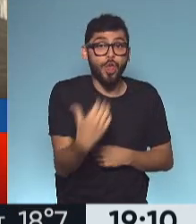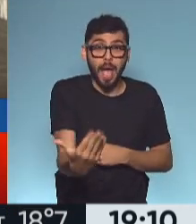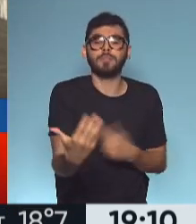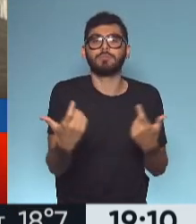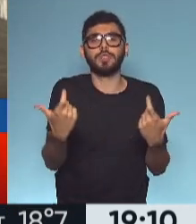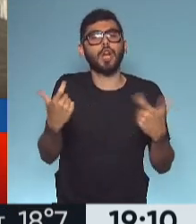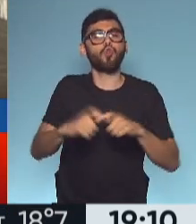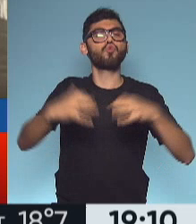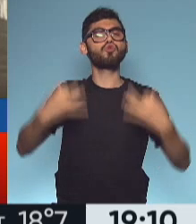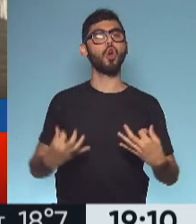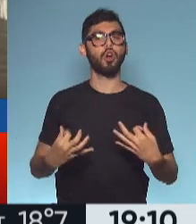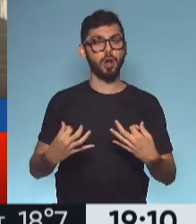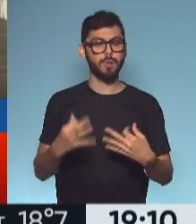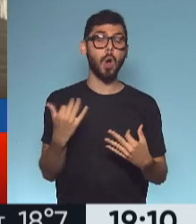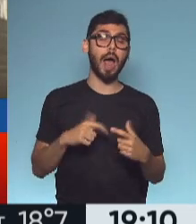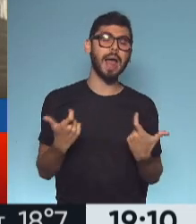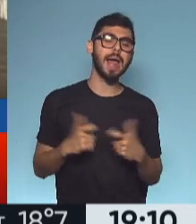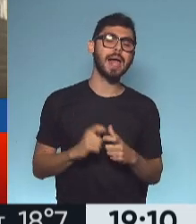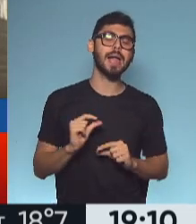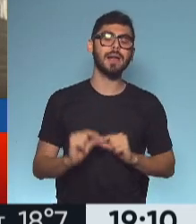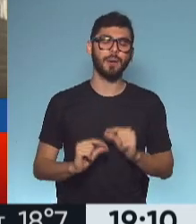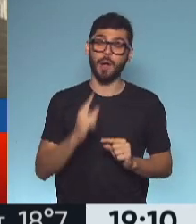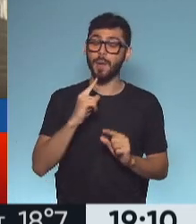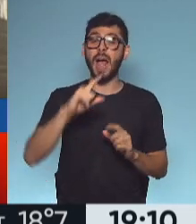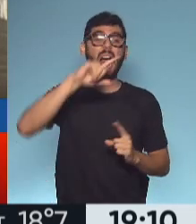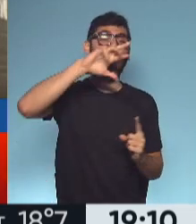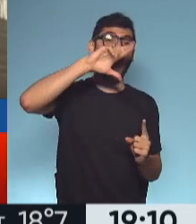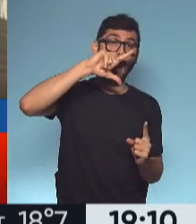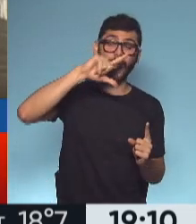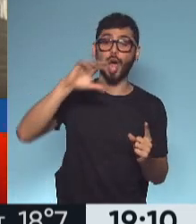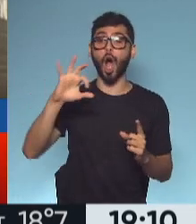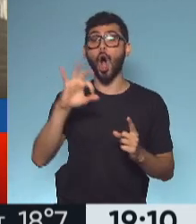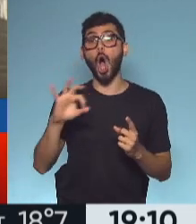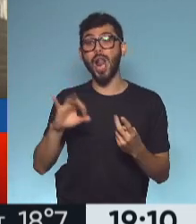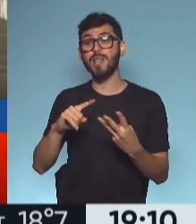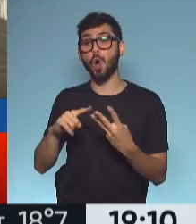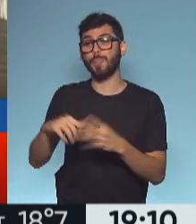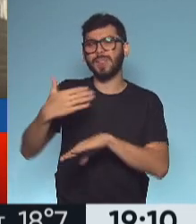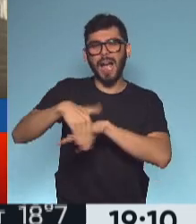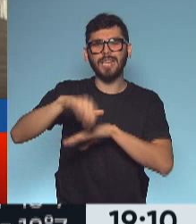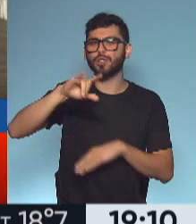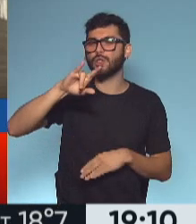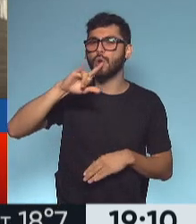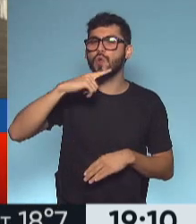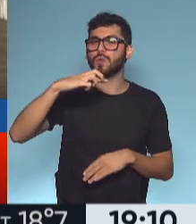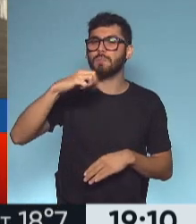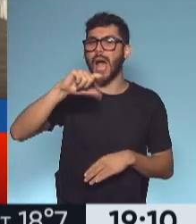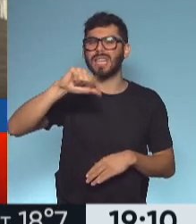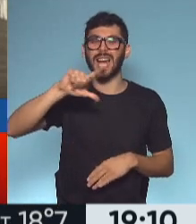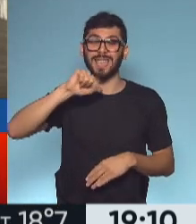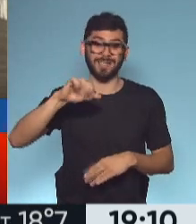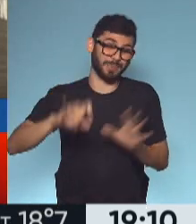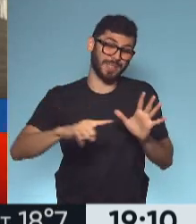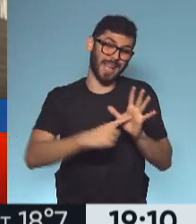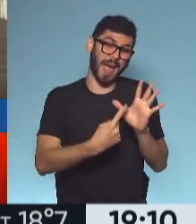las tres sedes, digamos, podemos decir La Plata, Olivos y la calle Uspallata, ahí en Parque Patricio, donde está la sede del gobierno